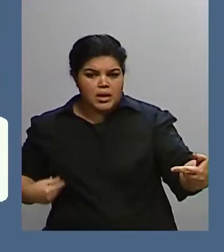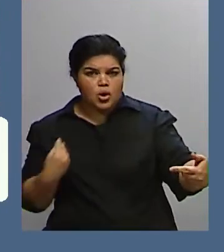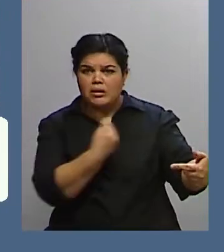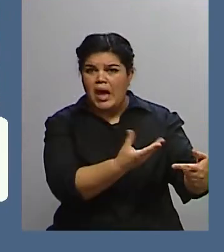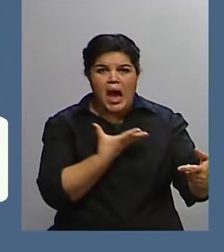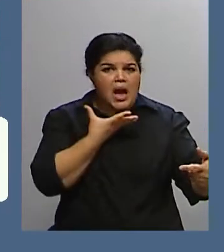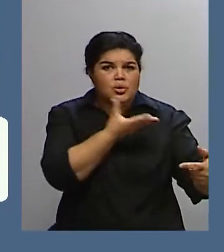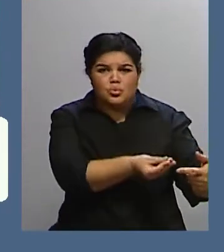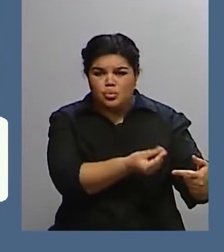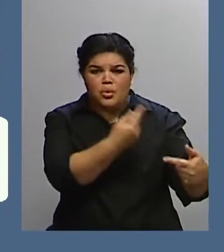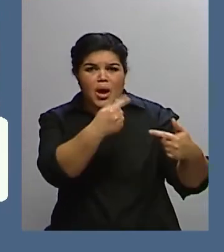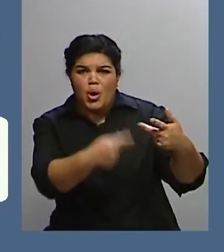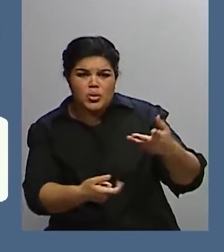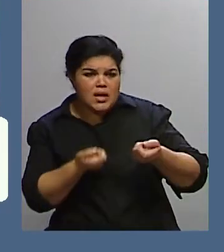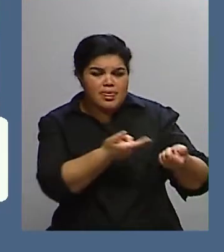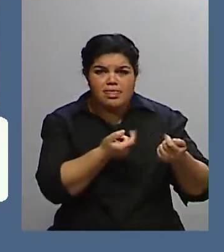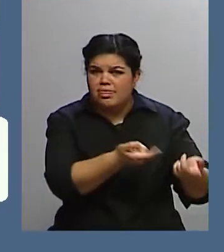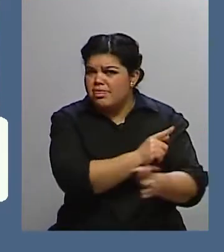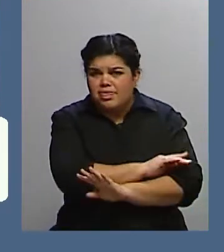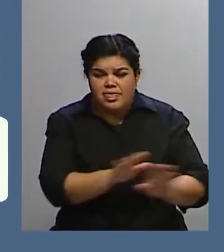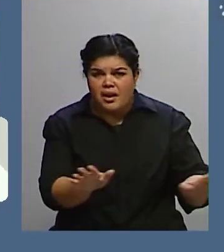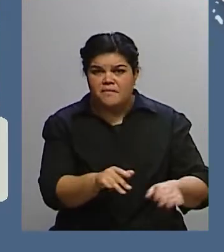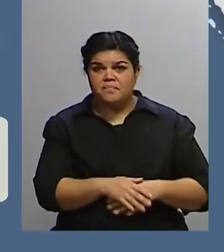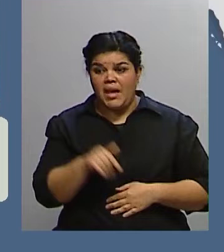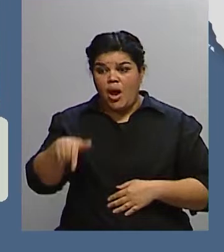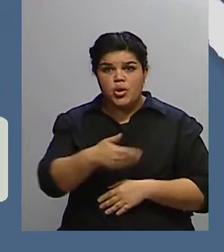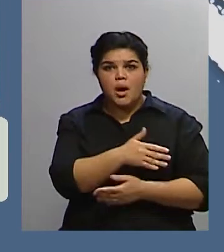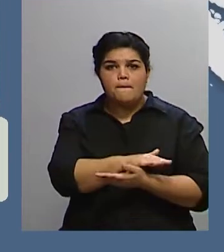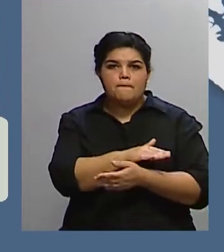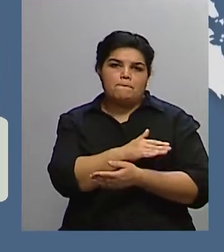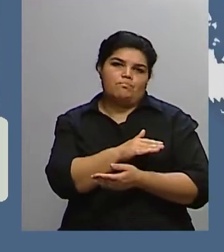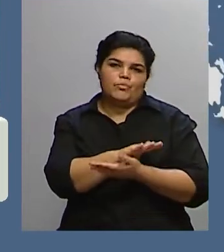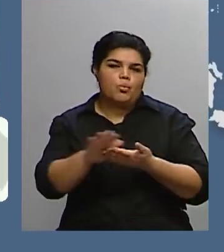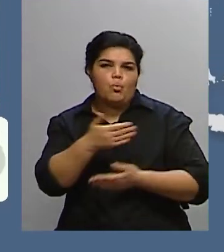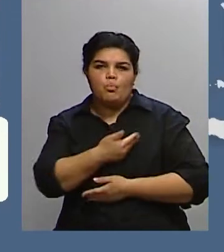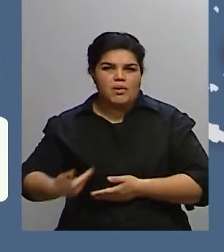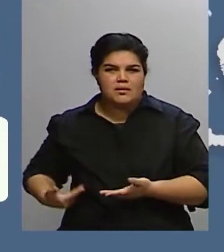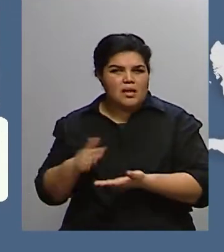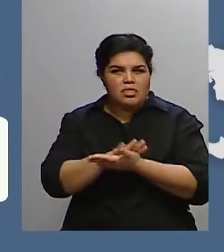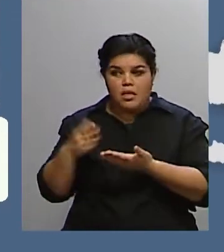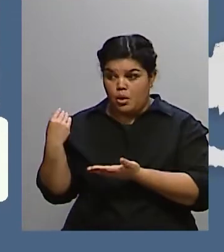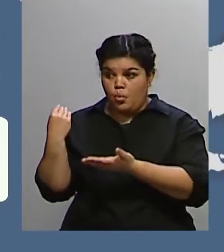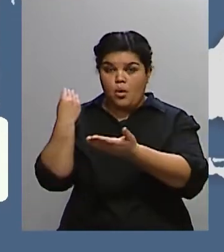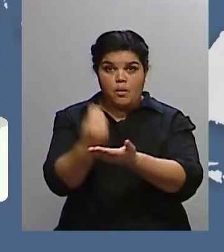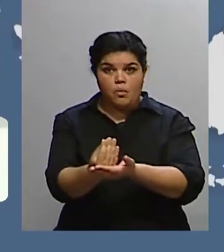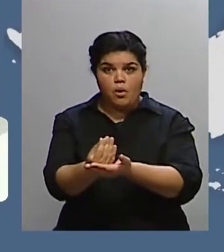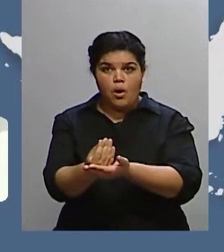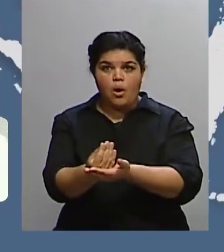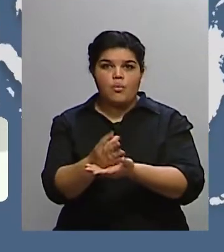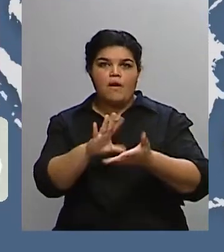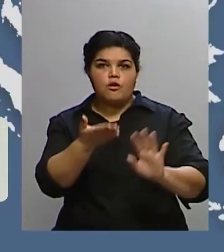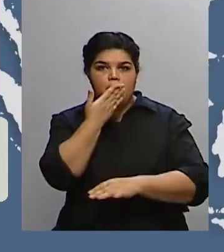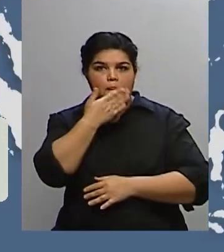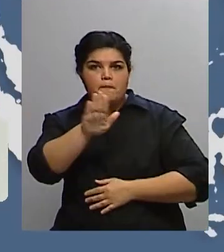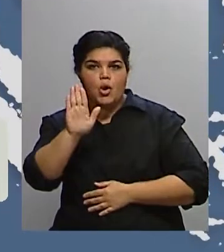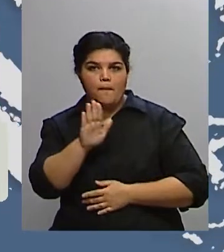tiempo, me imagino que la esperanza también estaba puesta en ese nuevo mandatario, pero hasta ahora, bueno, usted lo acaba de decir, no hubo avances, al menos al